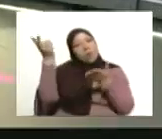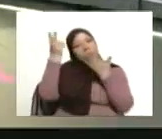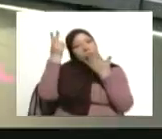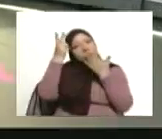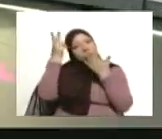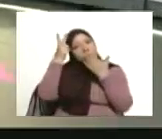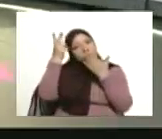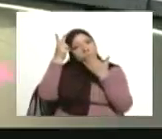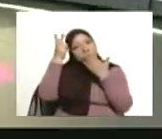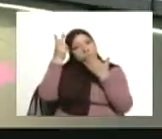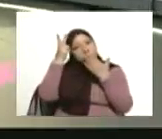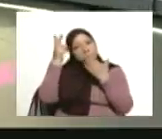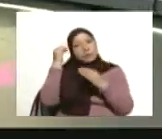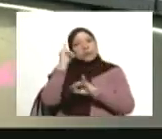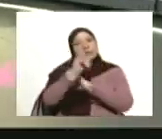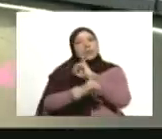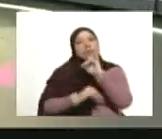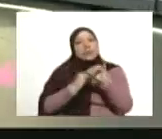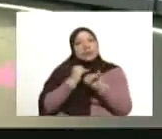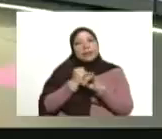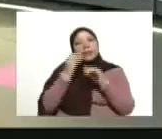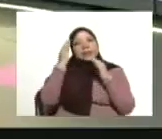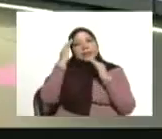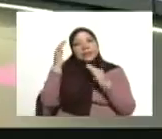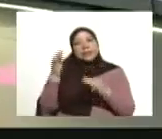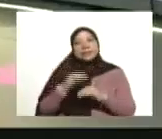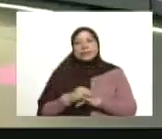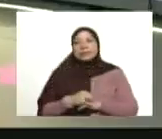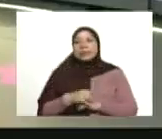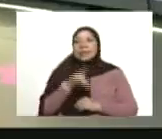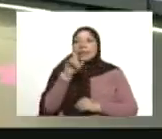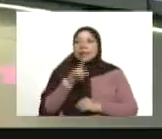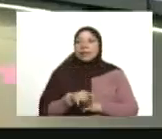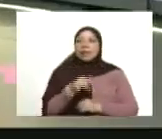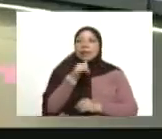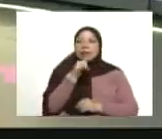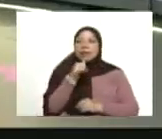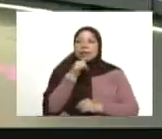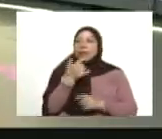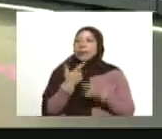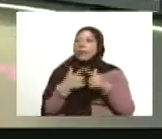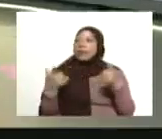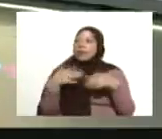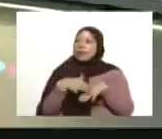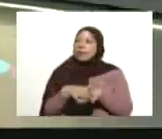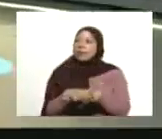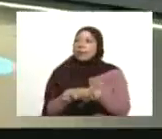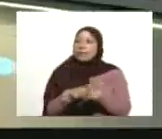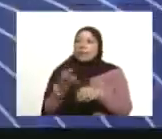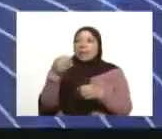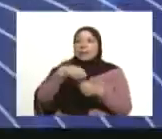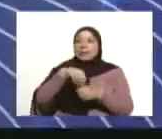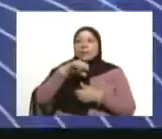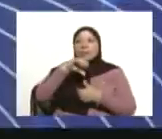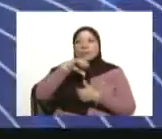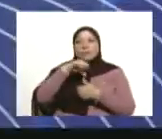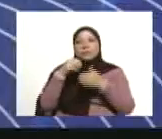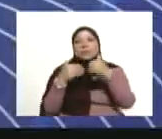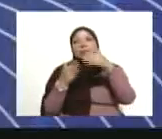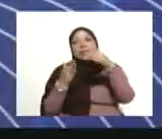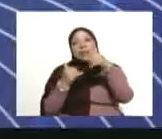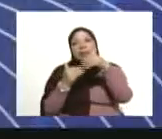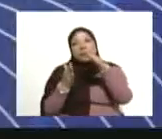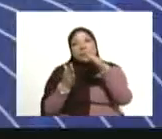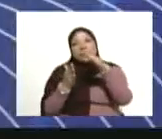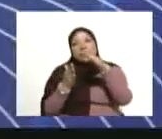y a nivel internacional. Tuvimos también la delegación internacional de Centroamérica que nos acompañó en Santa